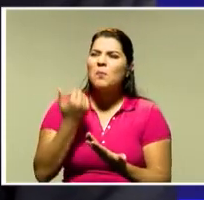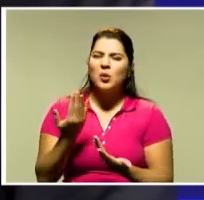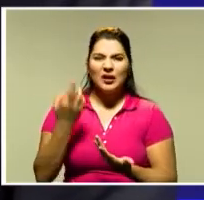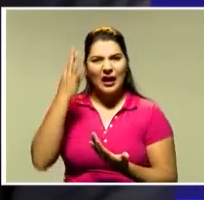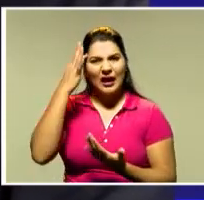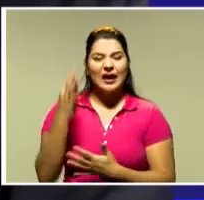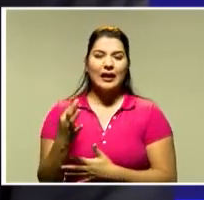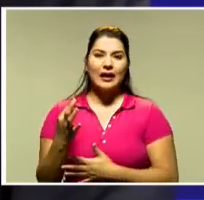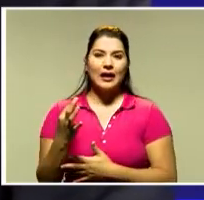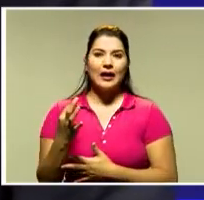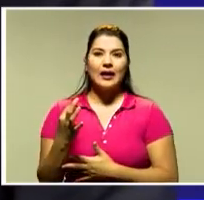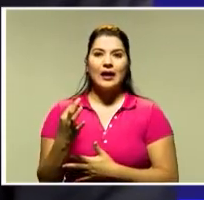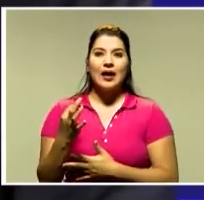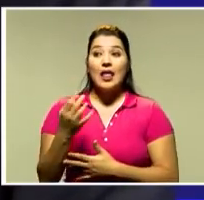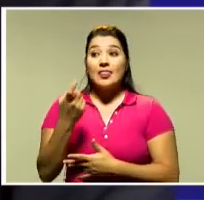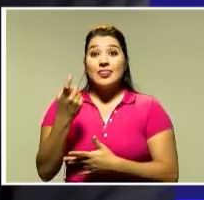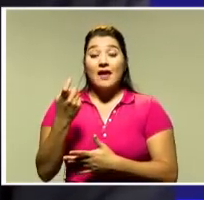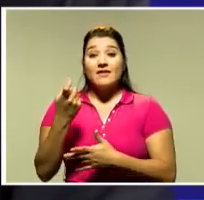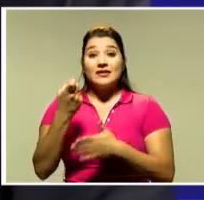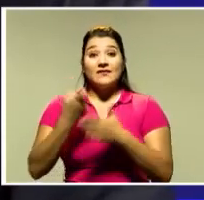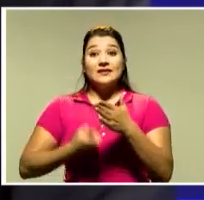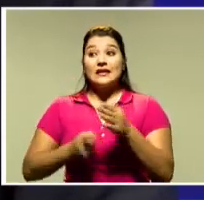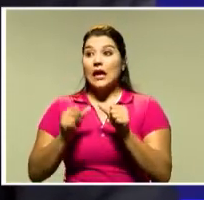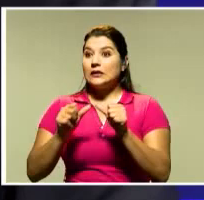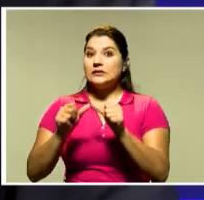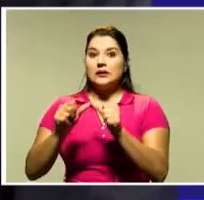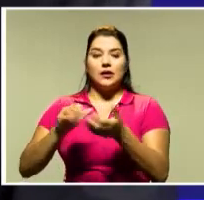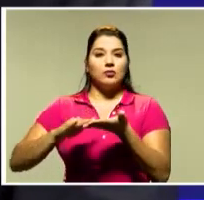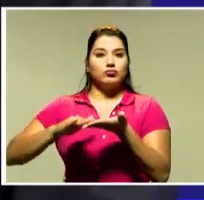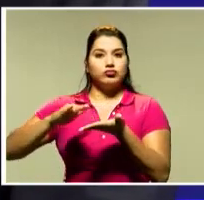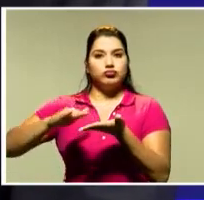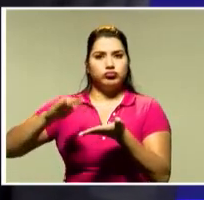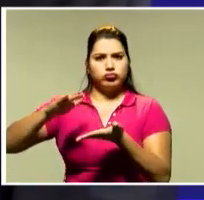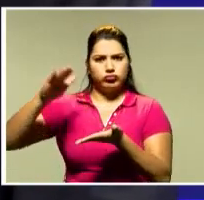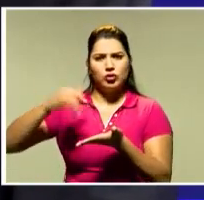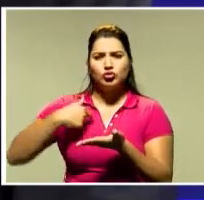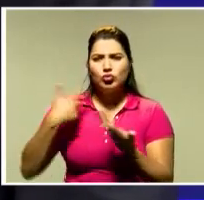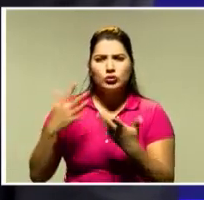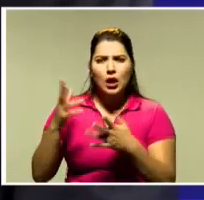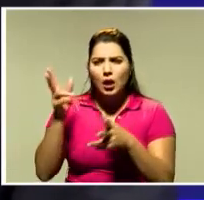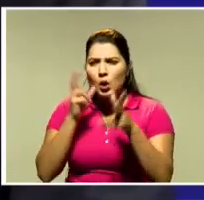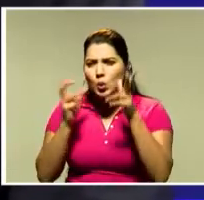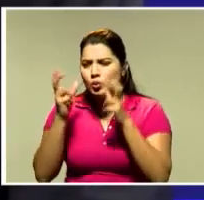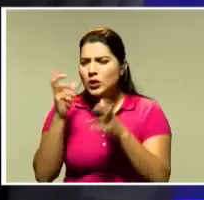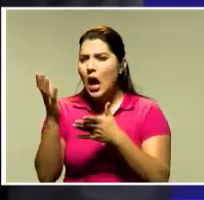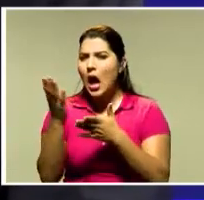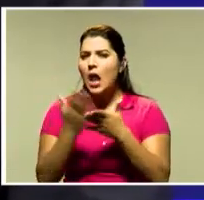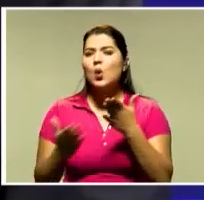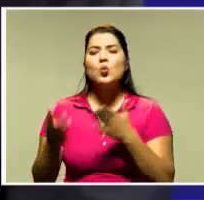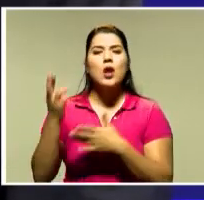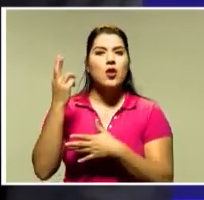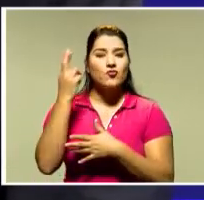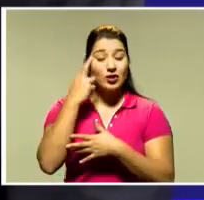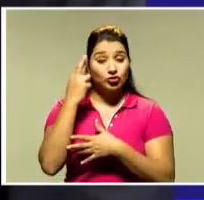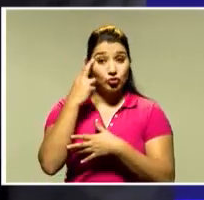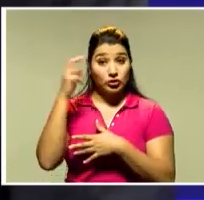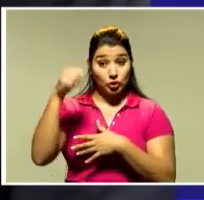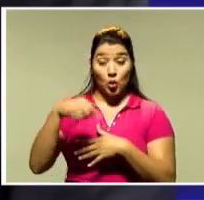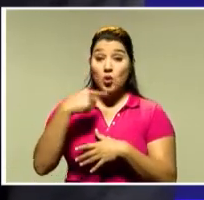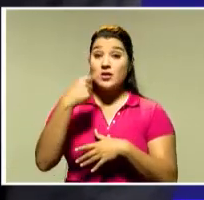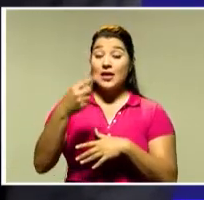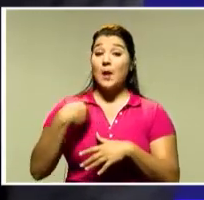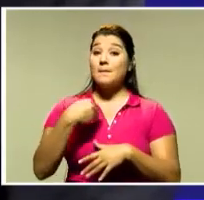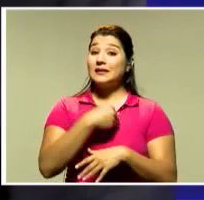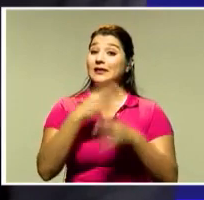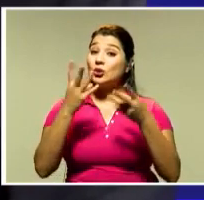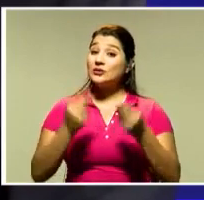cuales el déficit fiscal sigue aumentando. He escuchado algunas de las razones que ya ha planteado Hacienda hoy, que